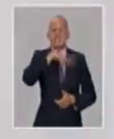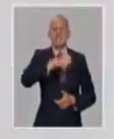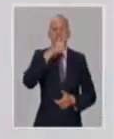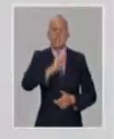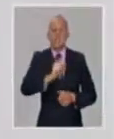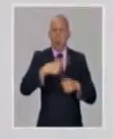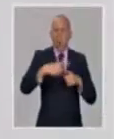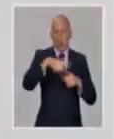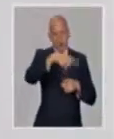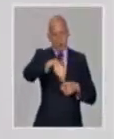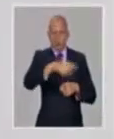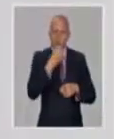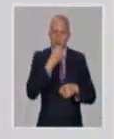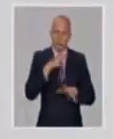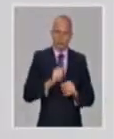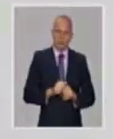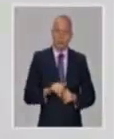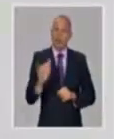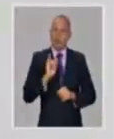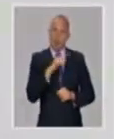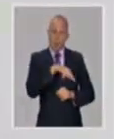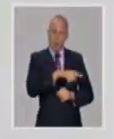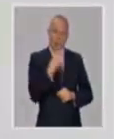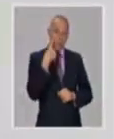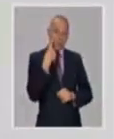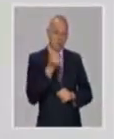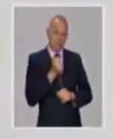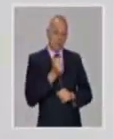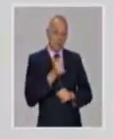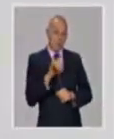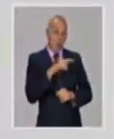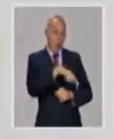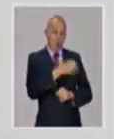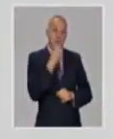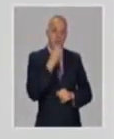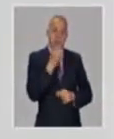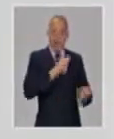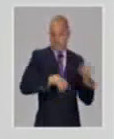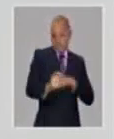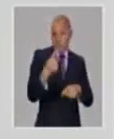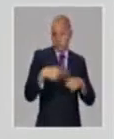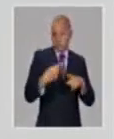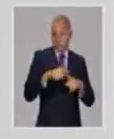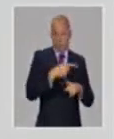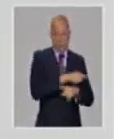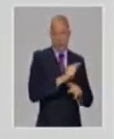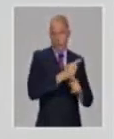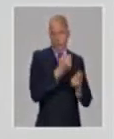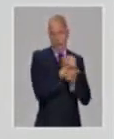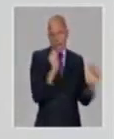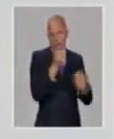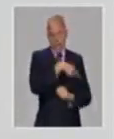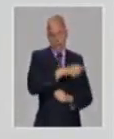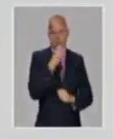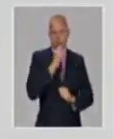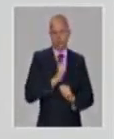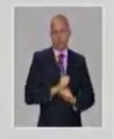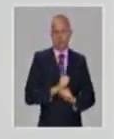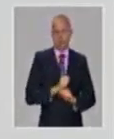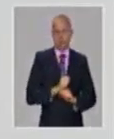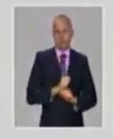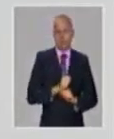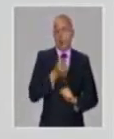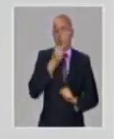los requisitos puedan vender directamente la carne de ganado menor a las formas de, o sea, a las tiendas, tanto